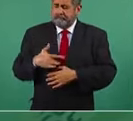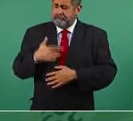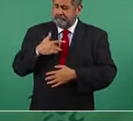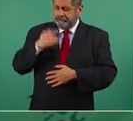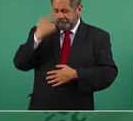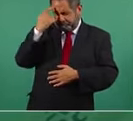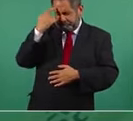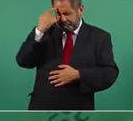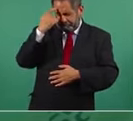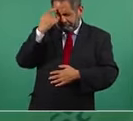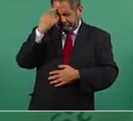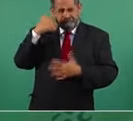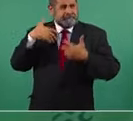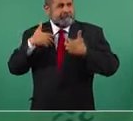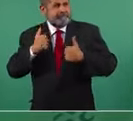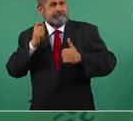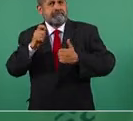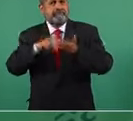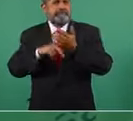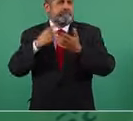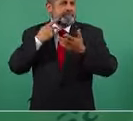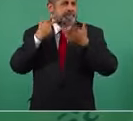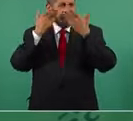conscientes y más politizados